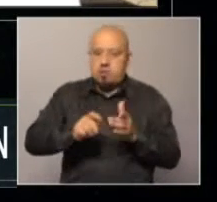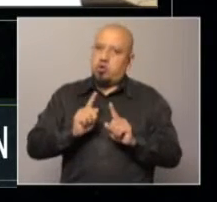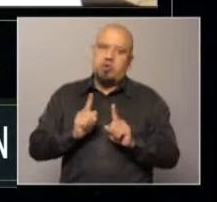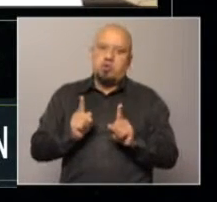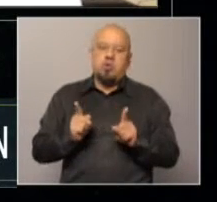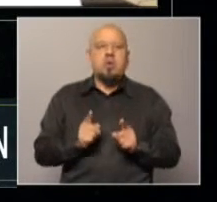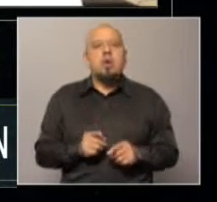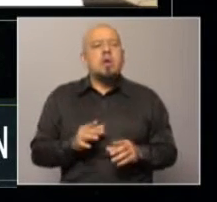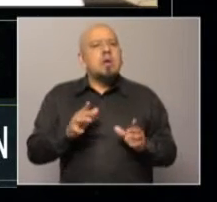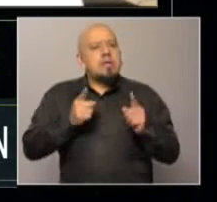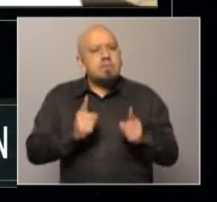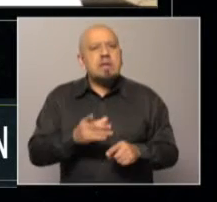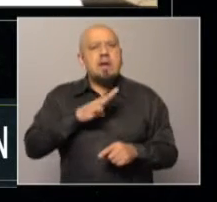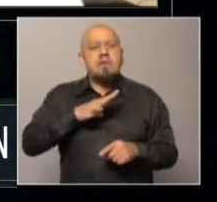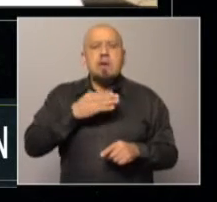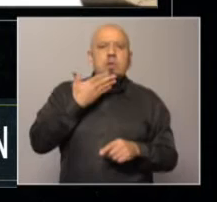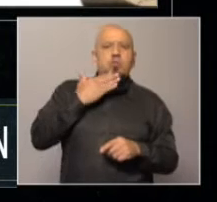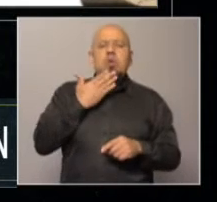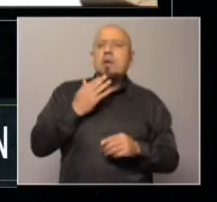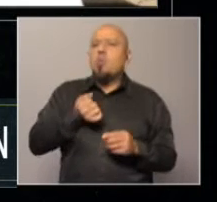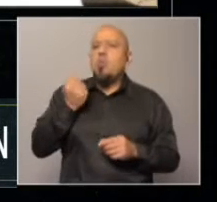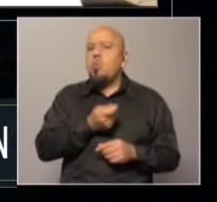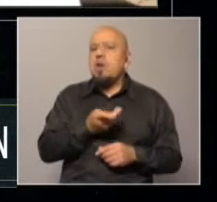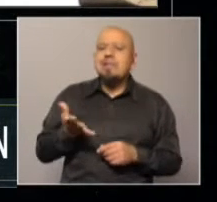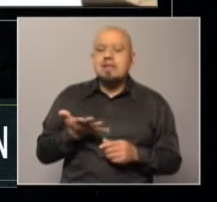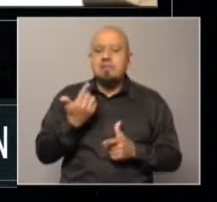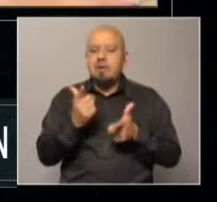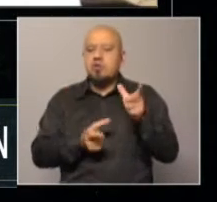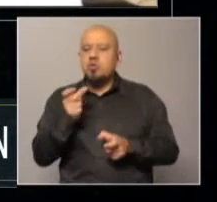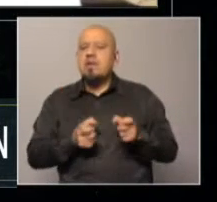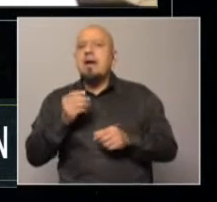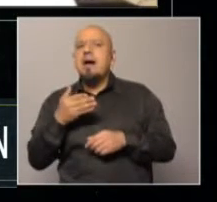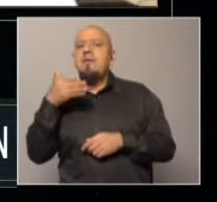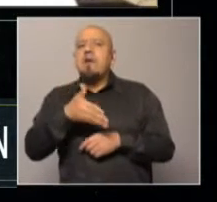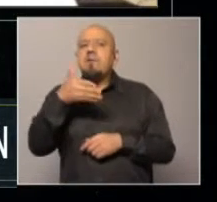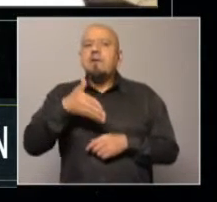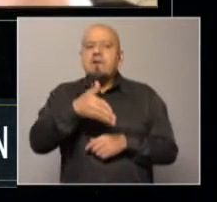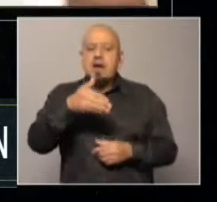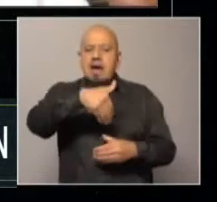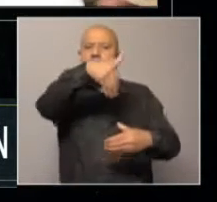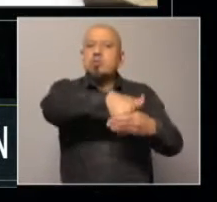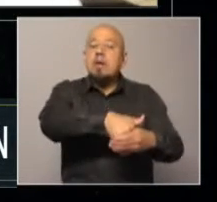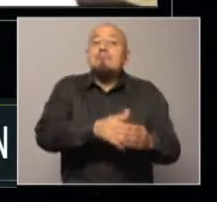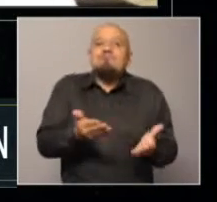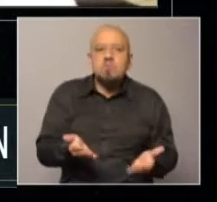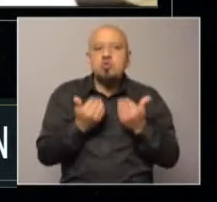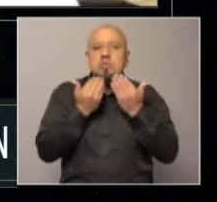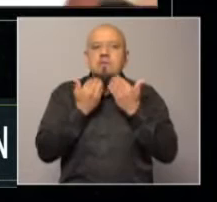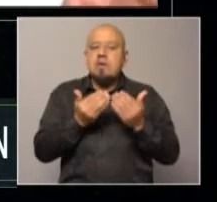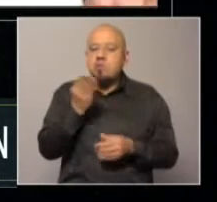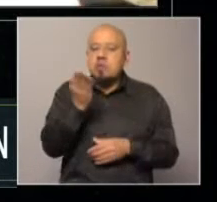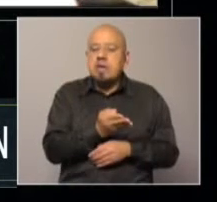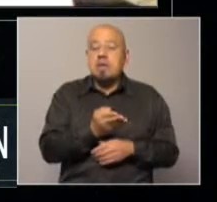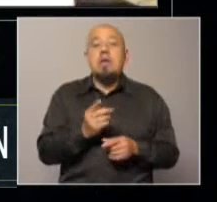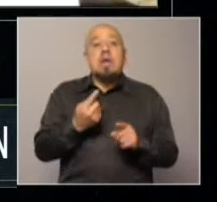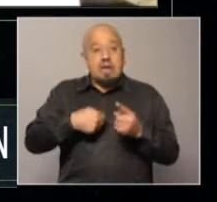incertidumbre respecto del nivel de participación, o sea, se temía que iba a ser menor que la presidencial porque estamos con casi